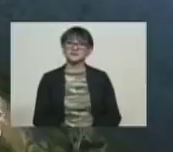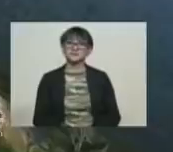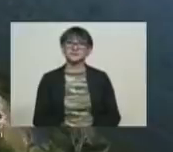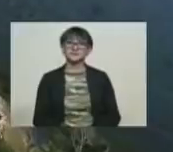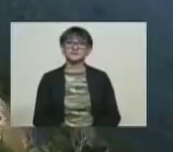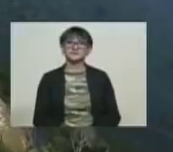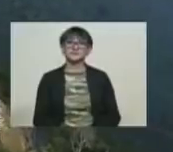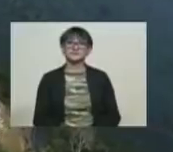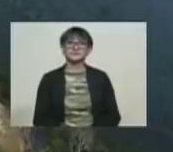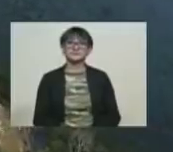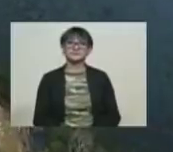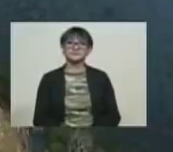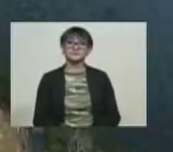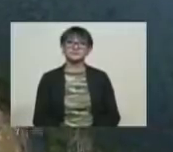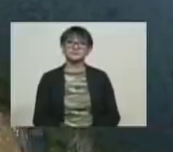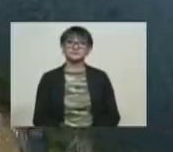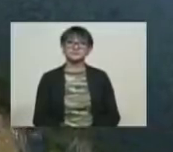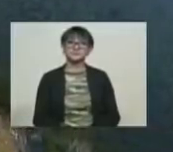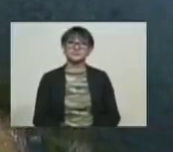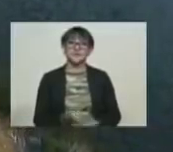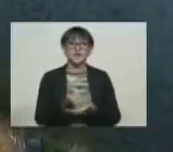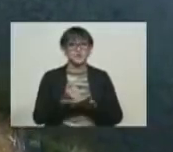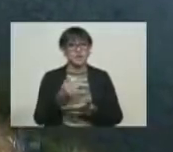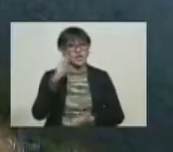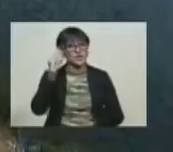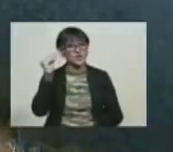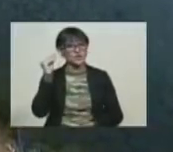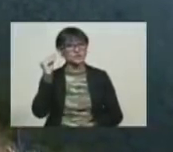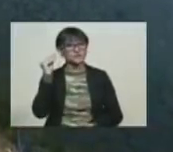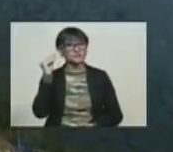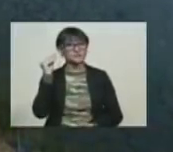Y con una ayudita del chibúo,